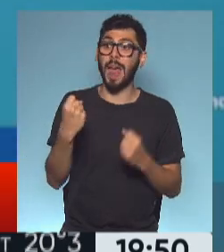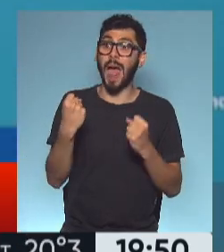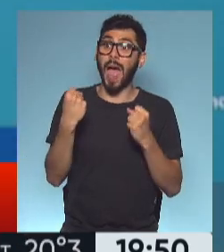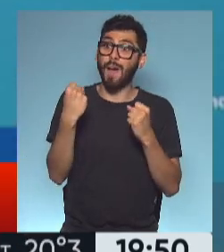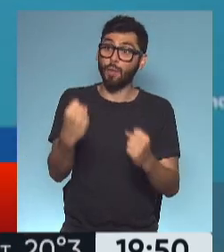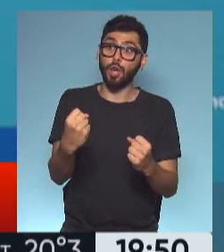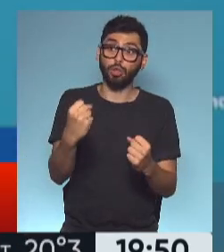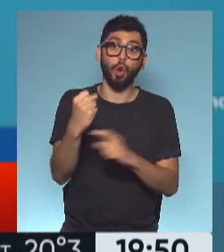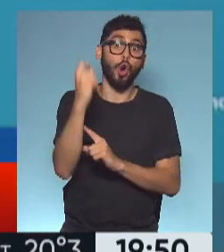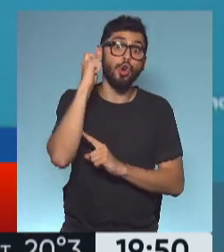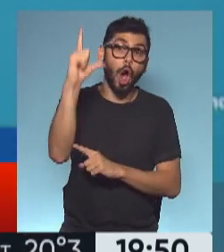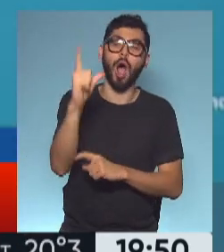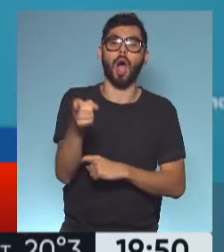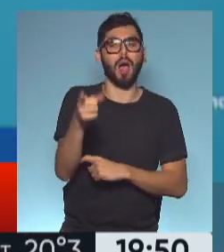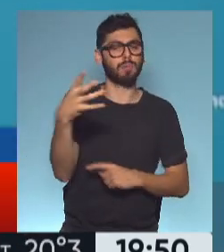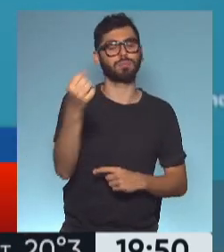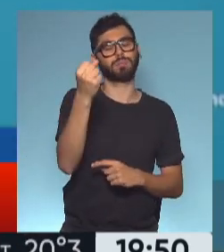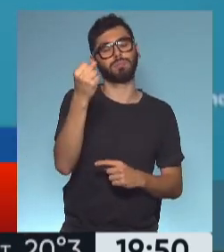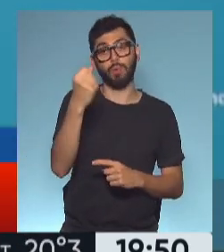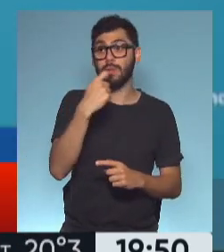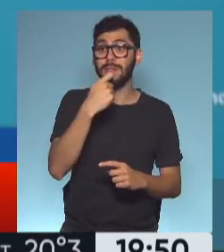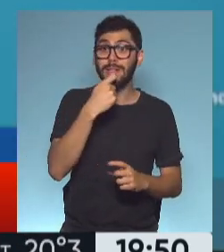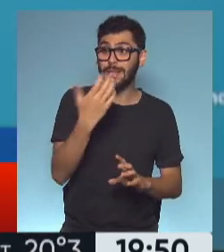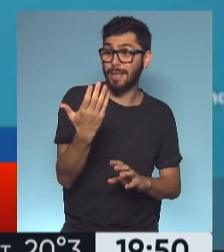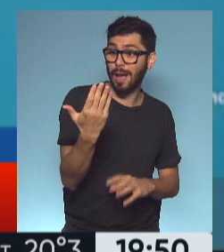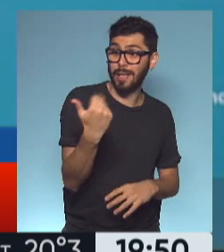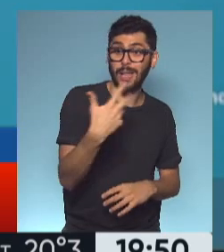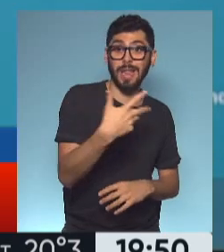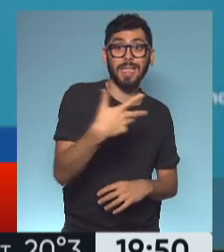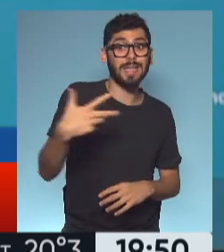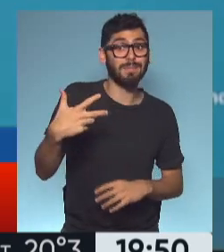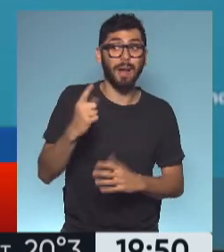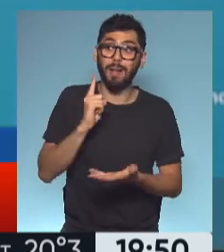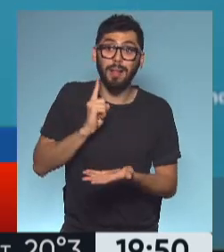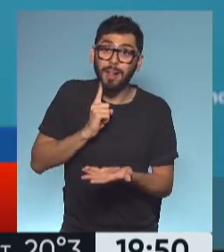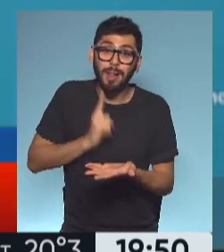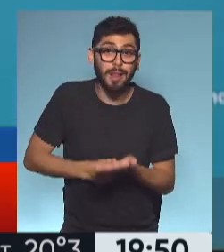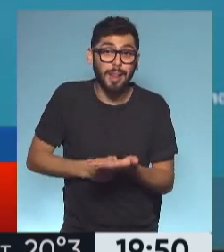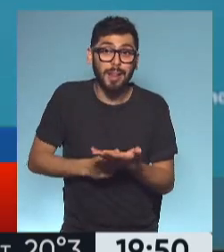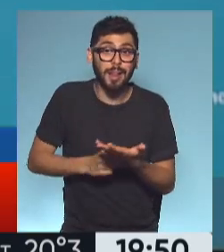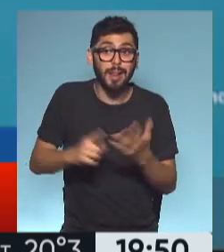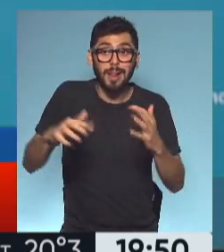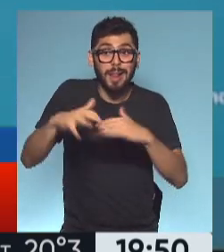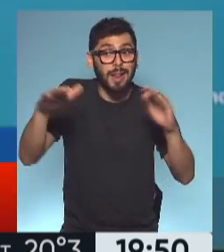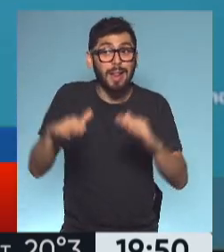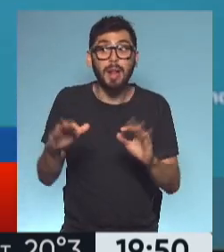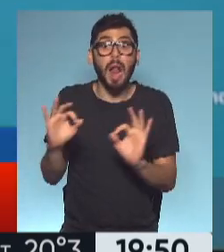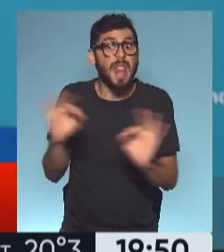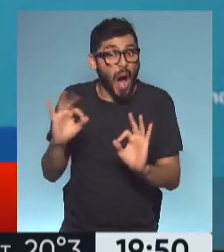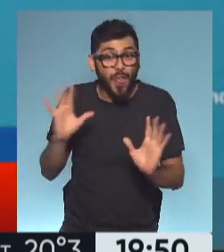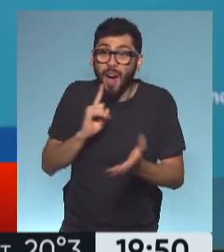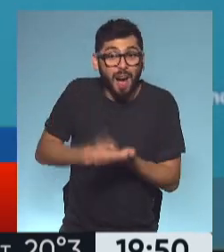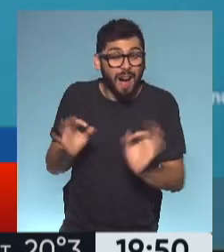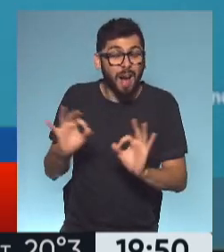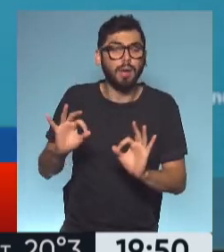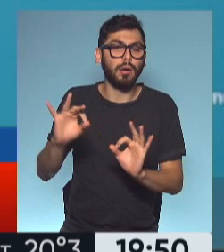esfuerzo. Si nosotros hace 3 semanas no hubiéramos empezado a tomar medidas para reducir la circulación, indudablemente